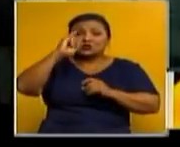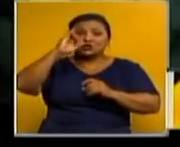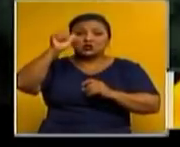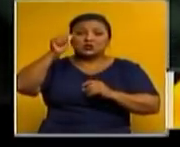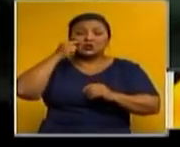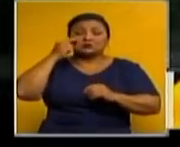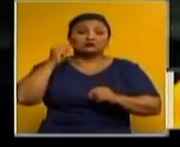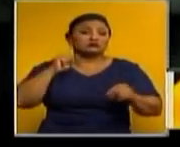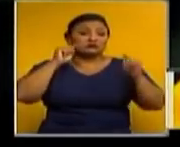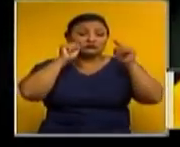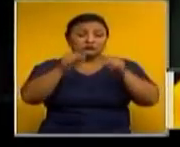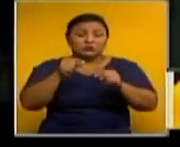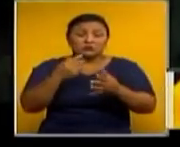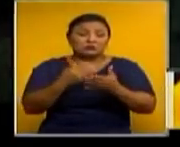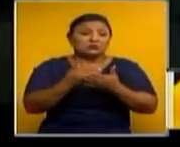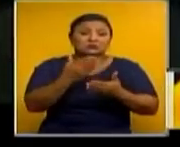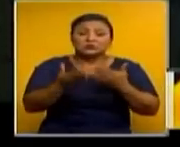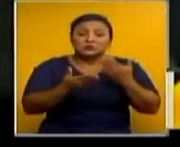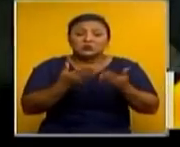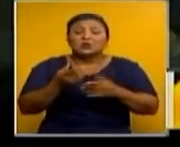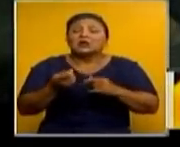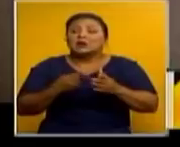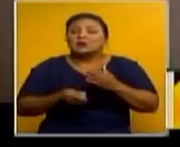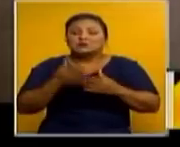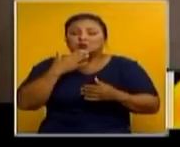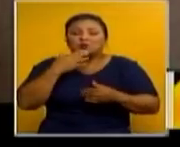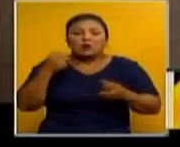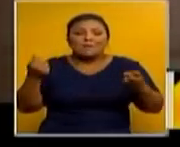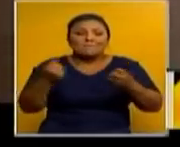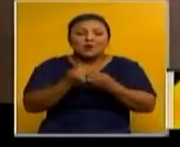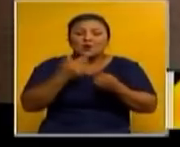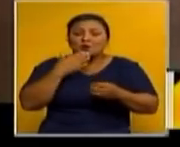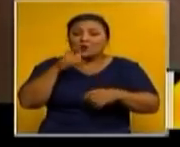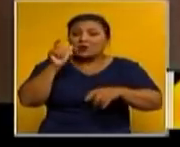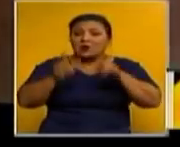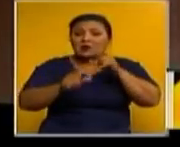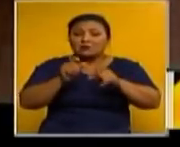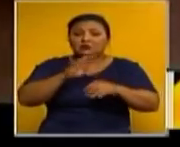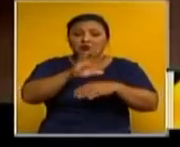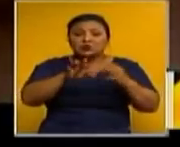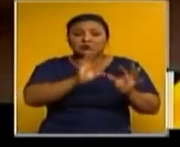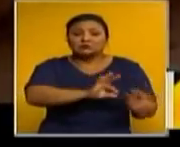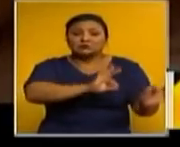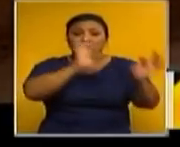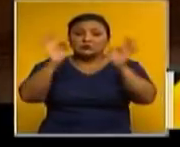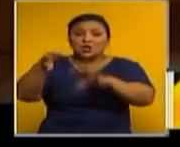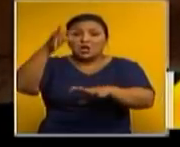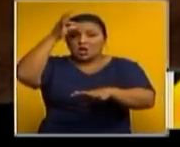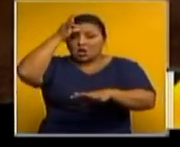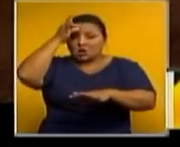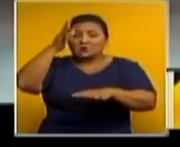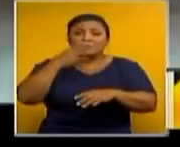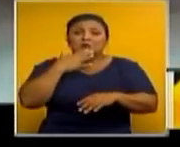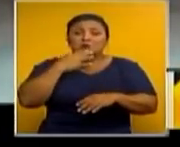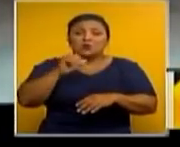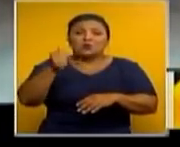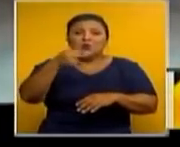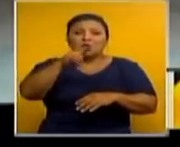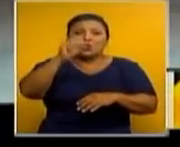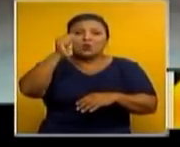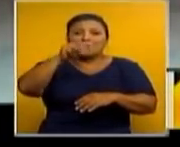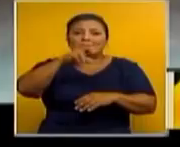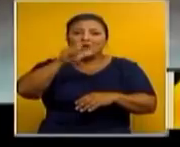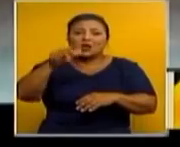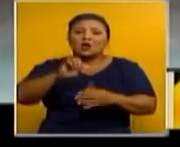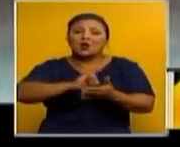el levantamiento de los indicios para determinar las causas del accidente. Las víctimas fueron trasladadas a casas asistenciales como el Homero Castañer en